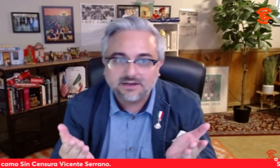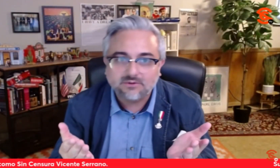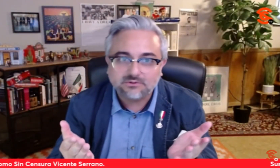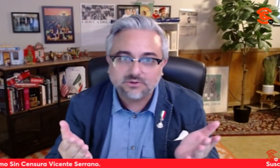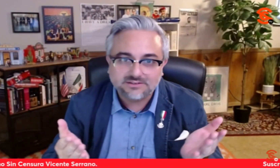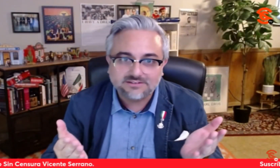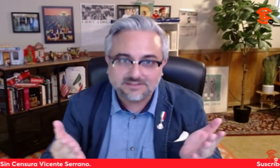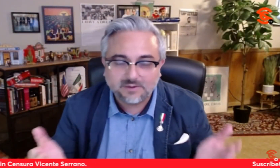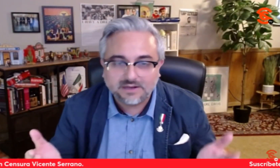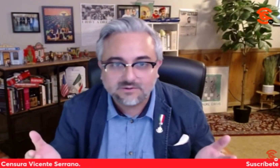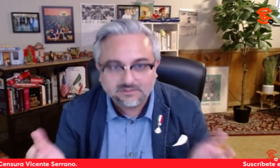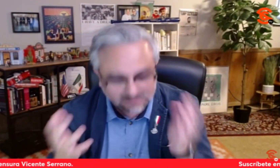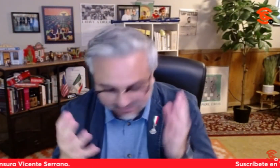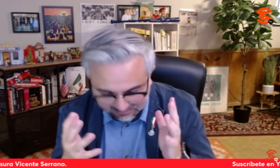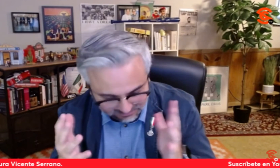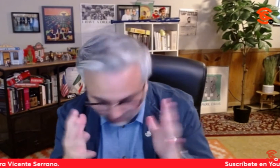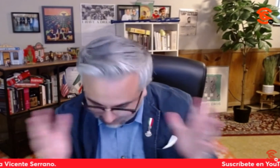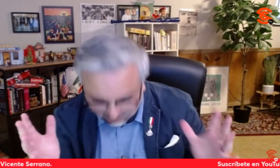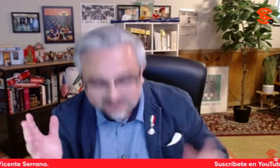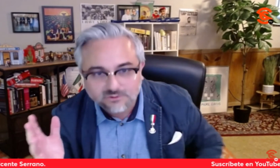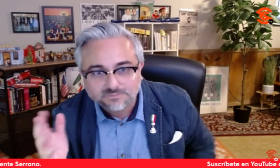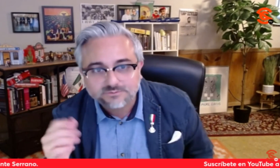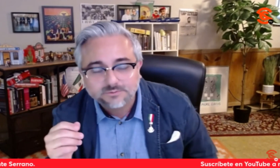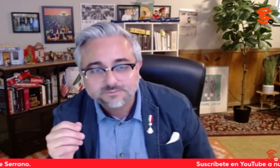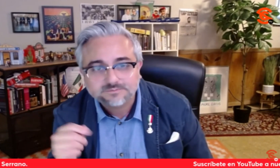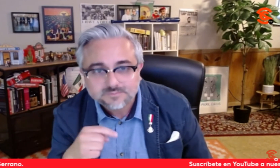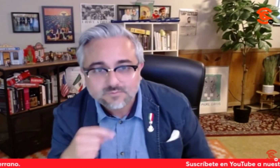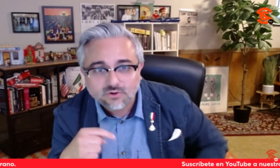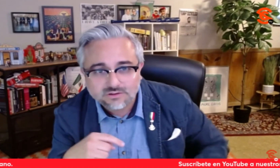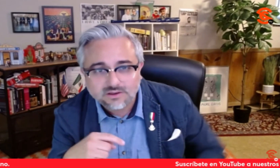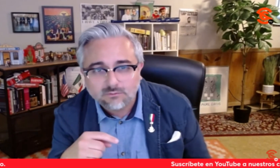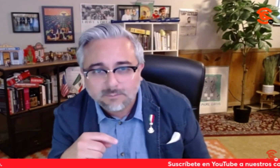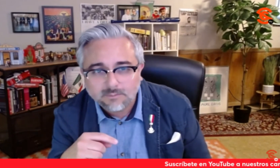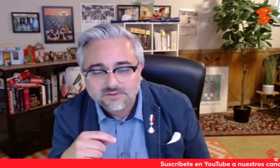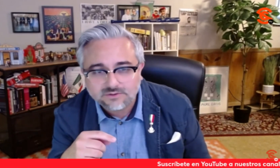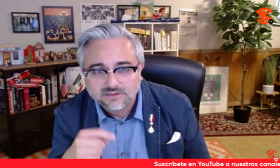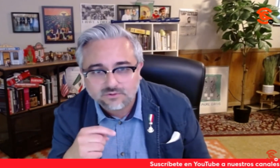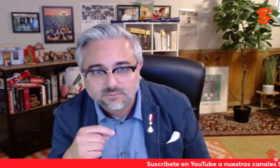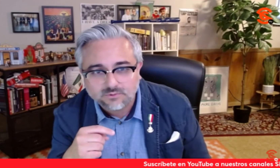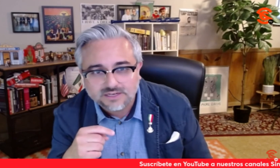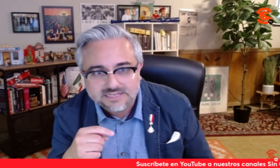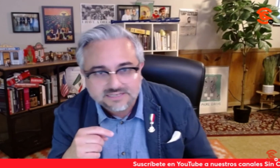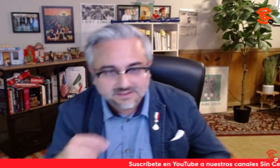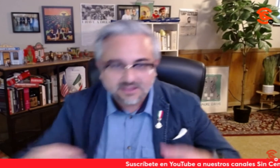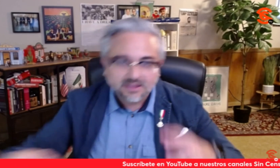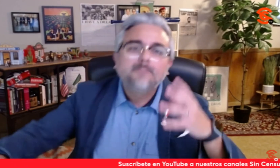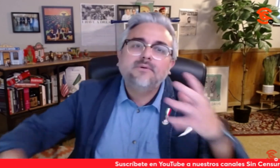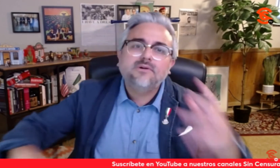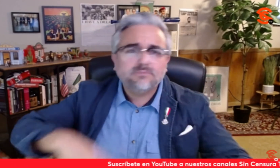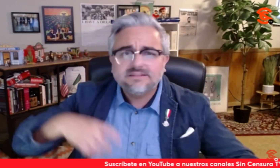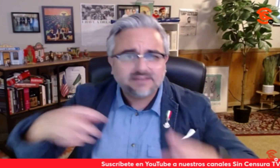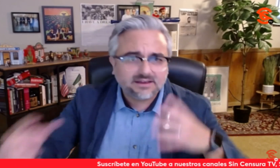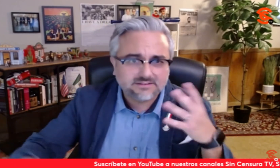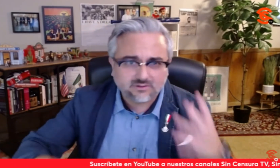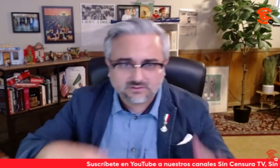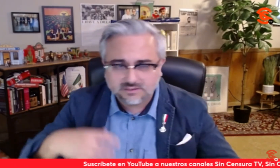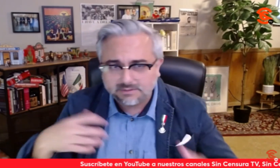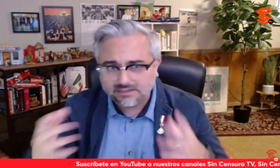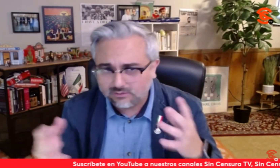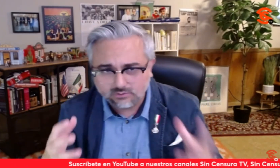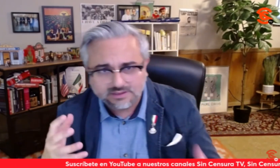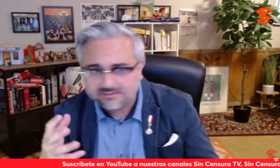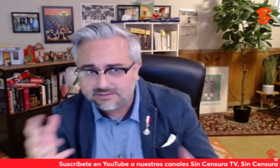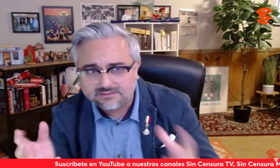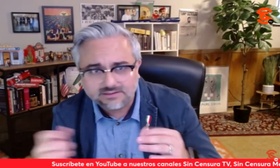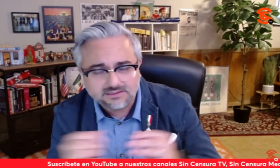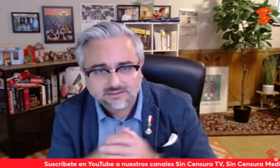utilizo para cuestiones de trabajo, siempre lo he dicho, ¿no? No sé cómo me apoya esto en las corresponsalías, por los mensajes que nos está